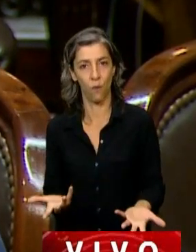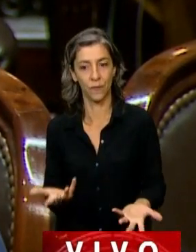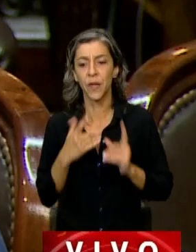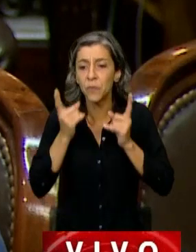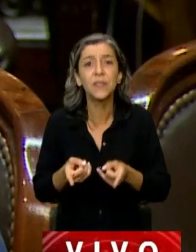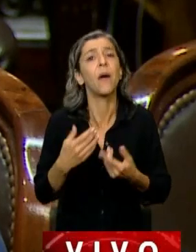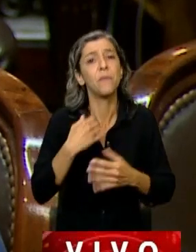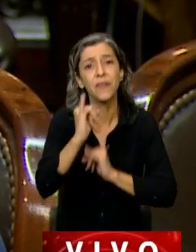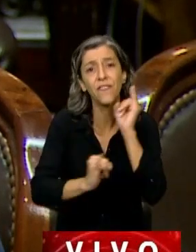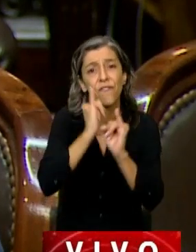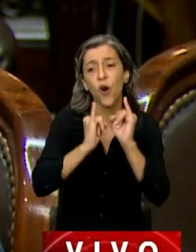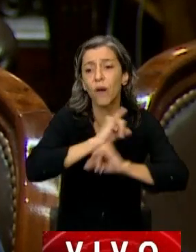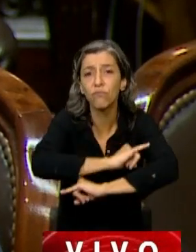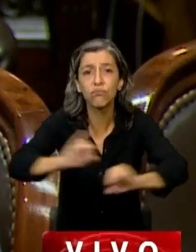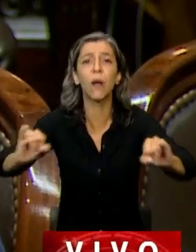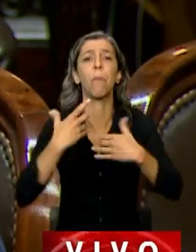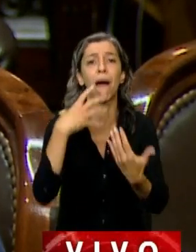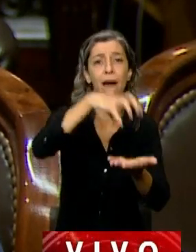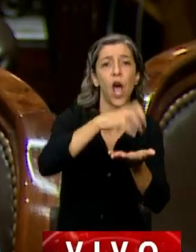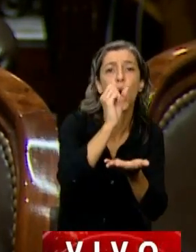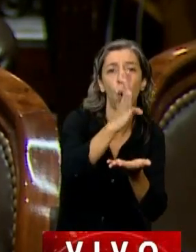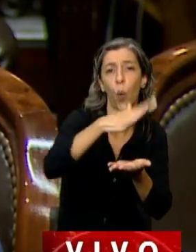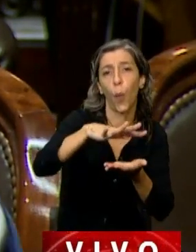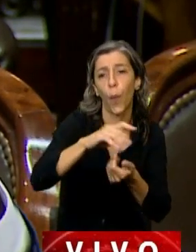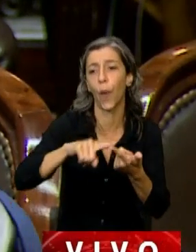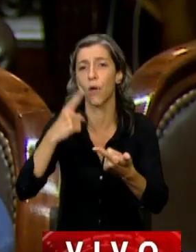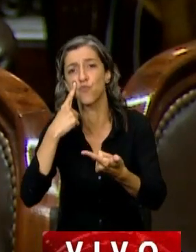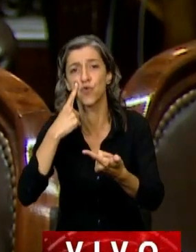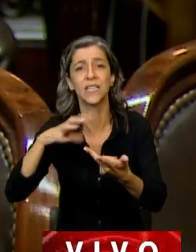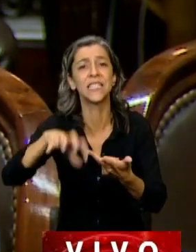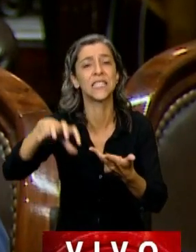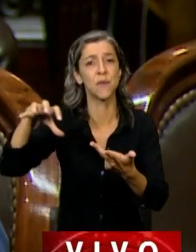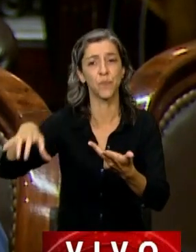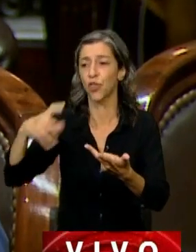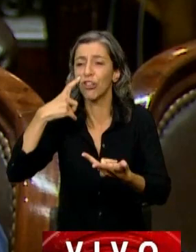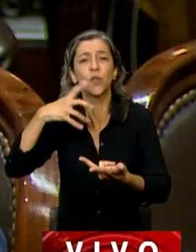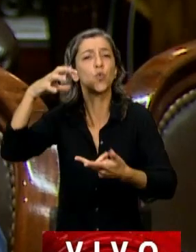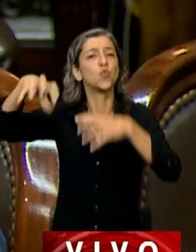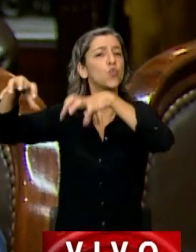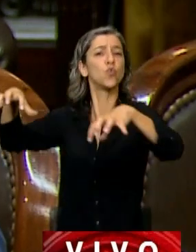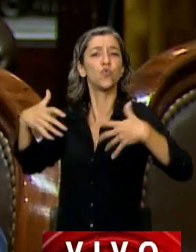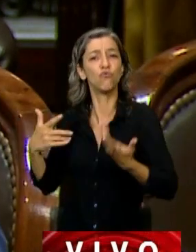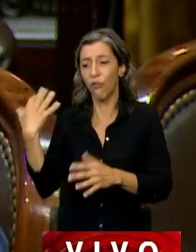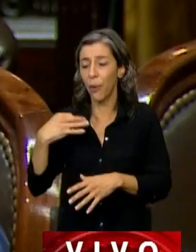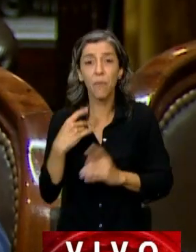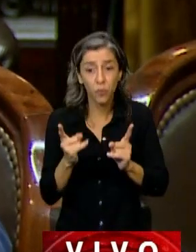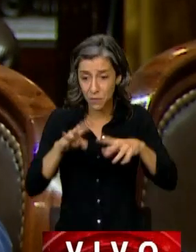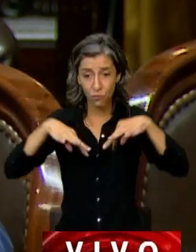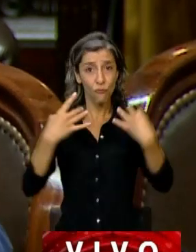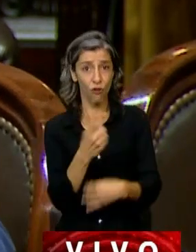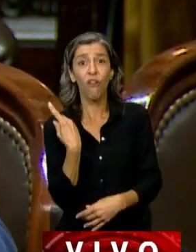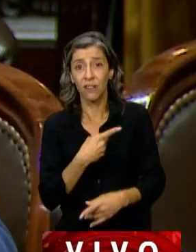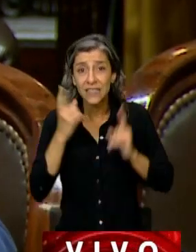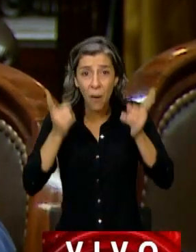clubes de barrio, a cada uno de los municipios, a este cuerpo también, porque todos nosotros podemos ser actores